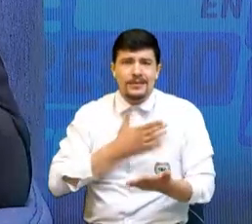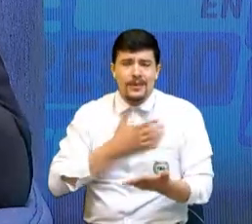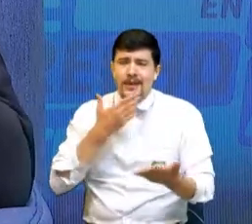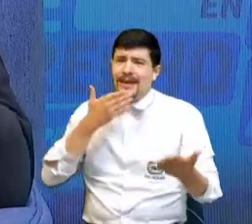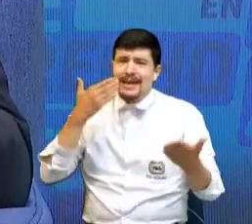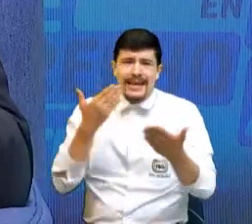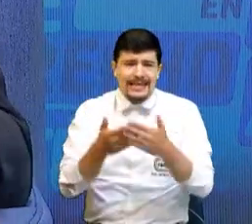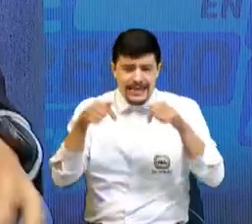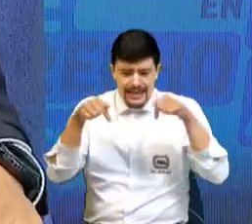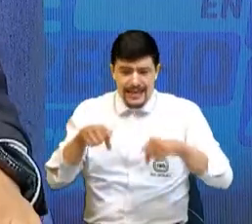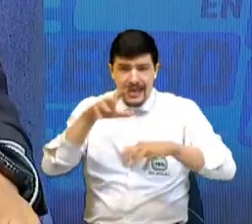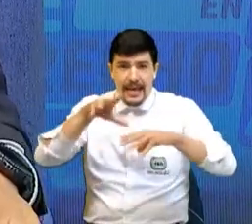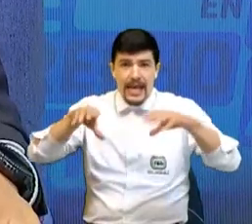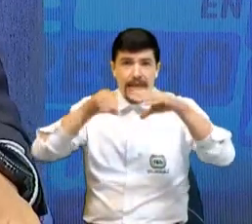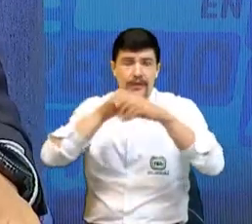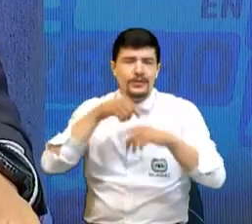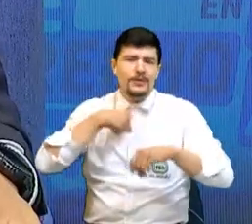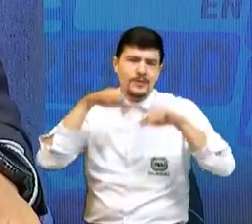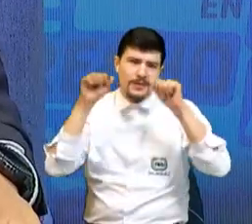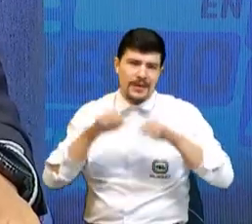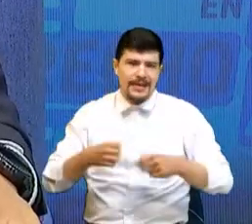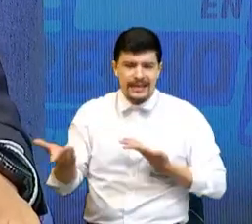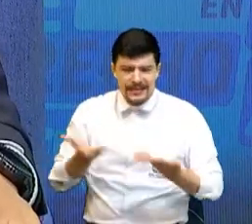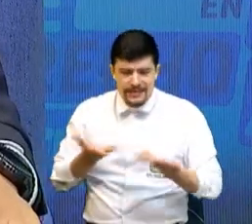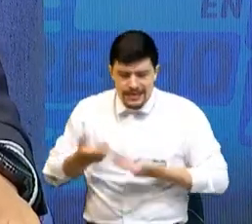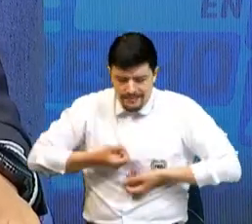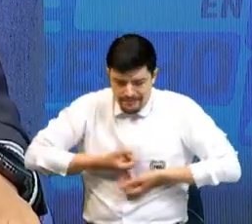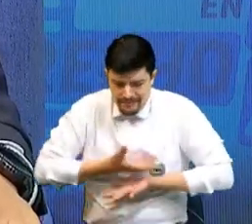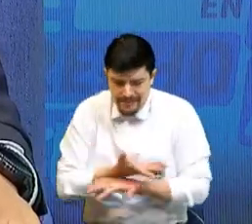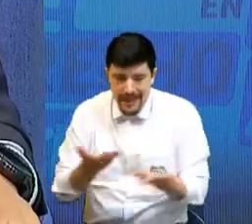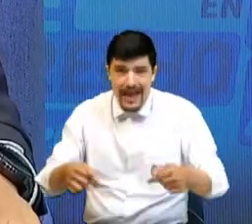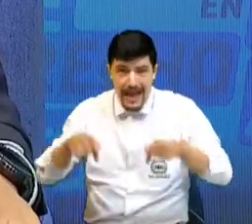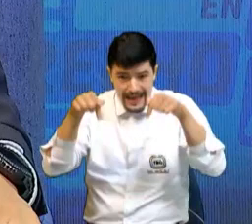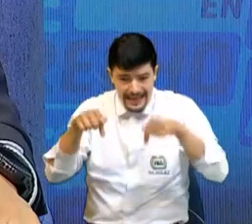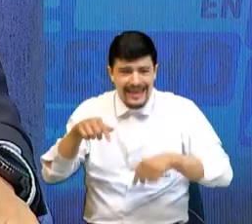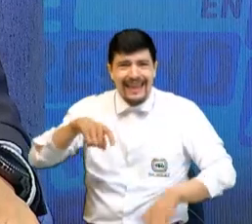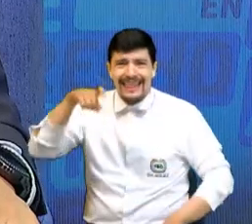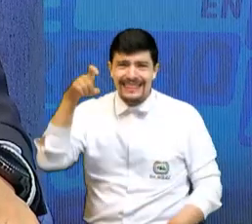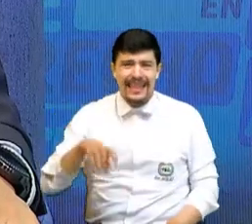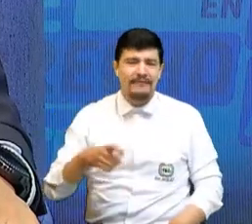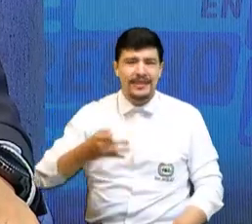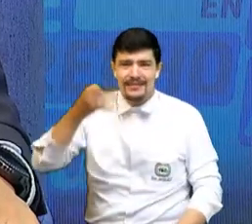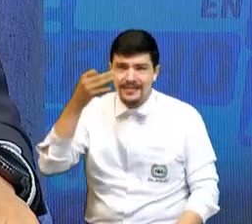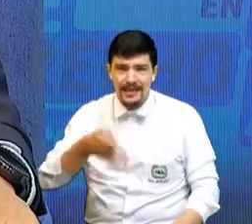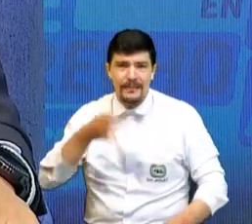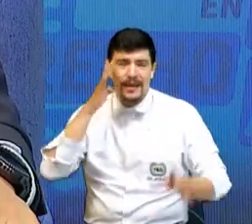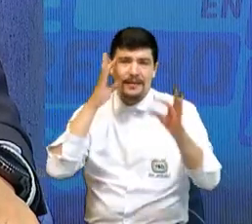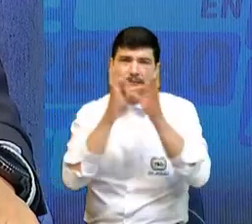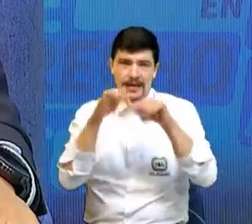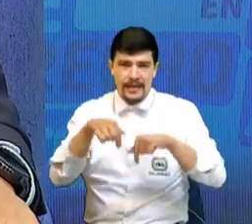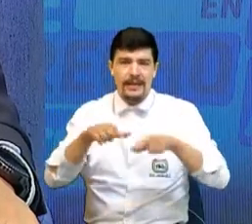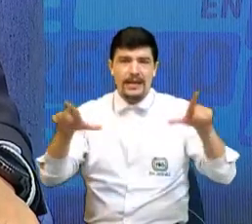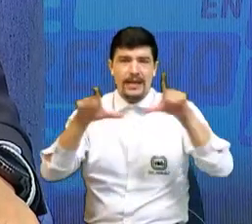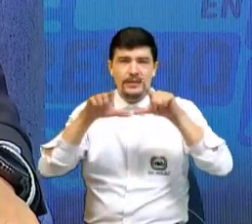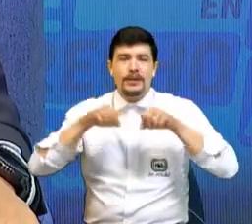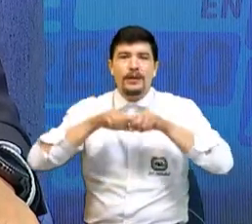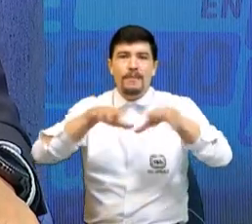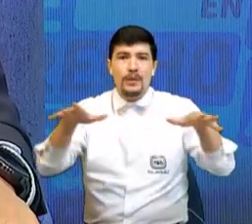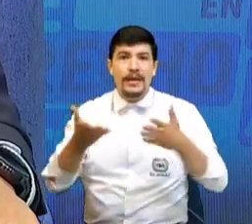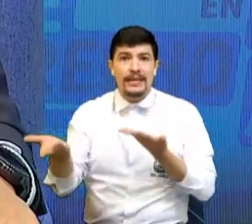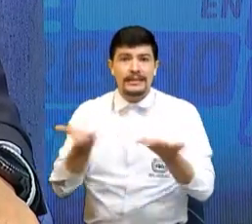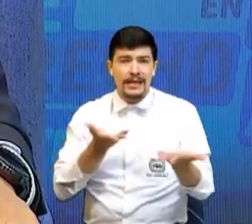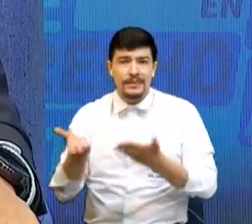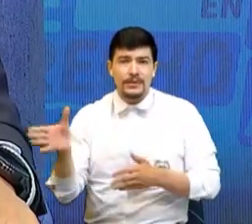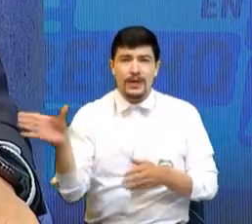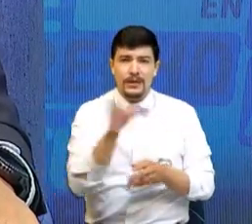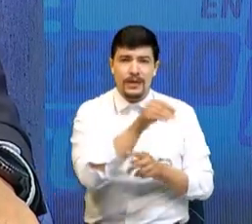por permitirme servir a través de espacios como estos, para las cuales debería estar siempre orientada la televisión pública, al servicio de